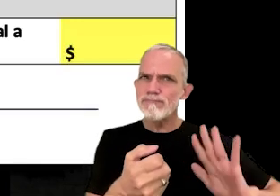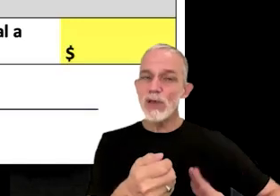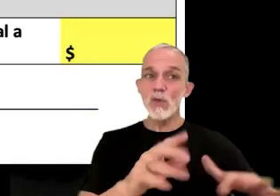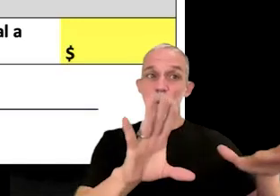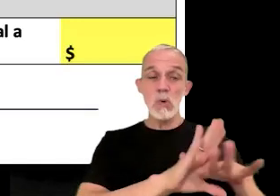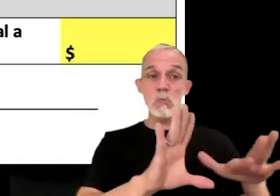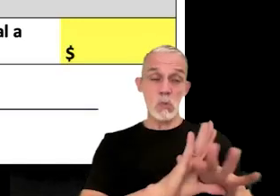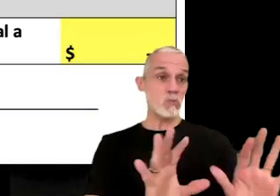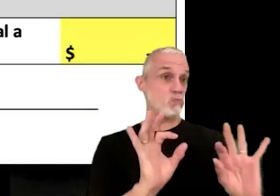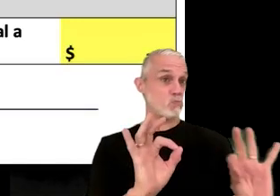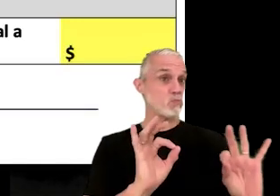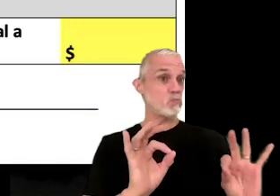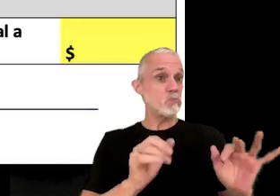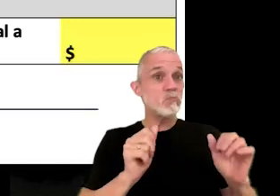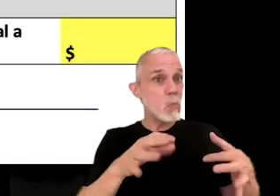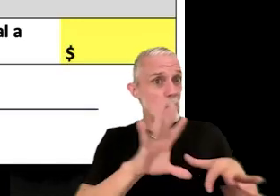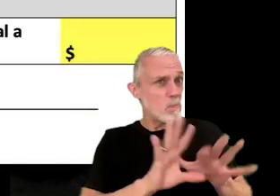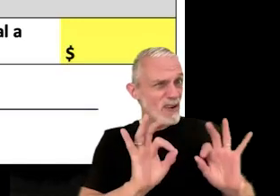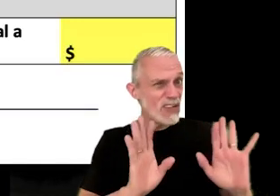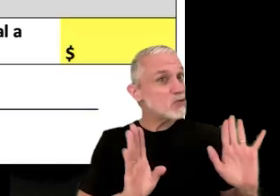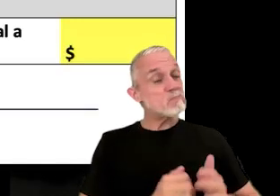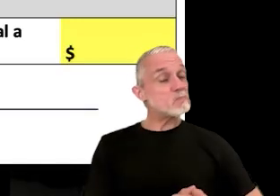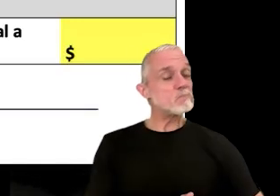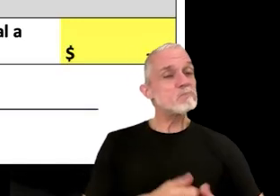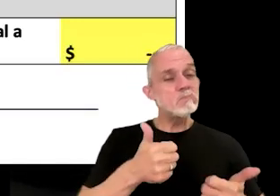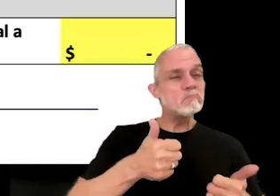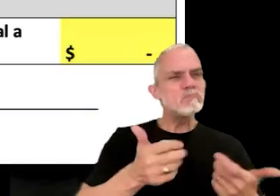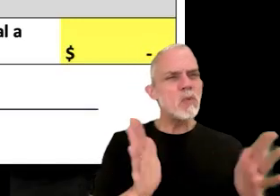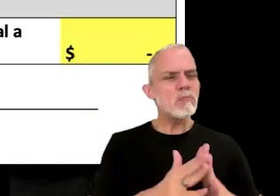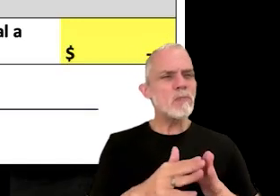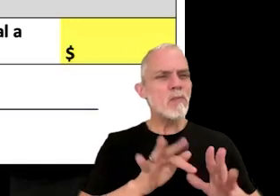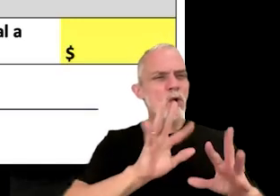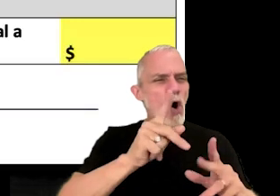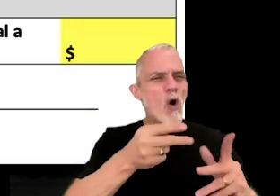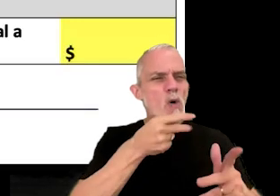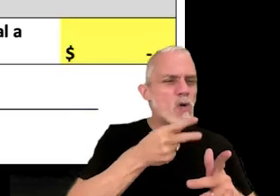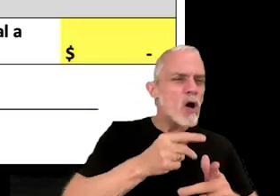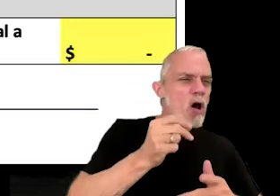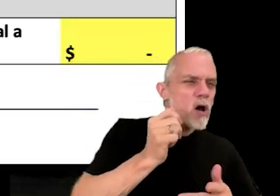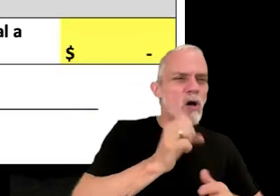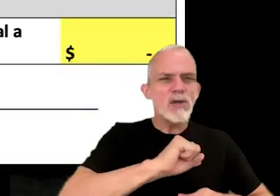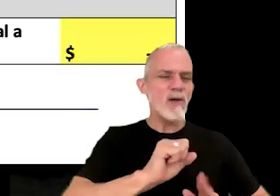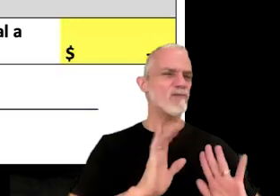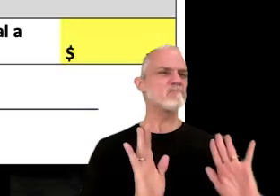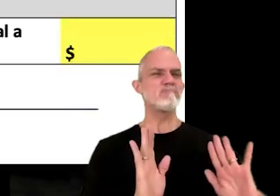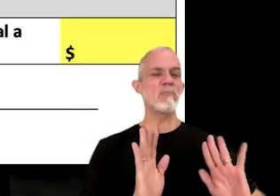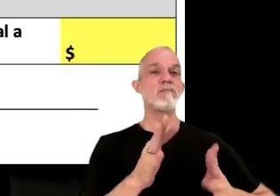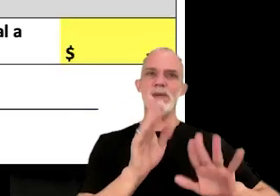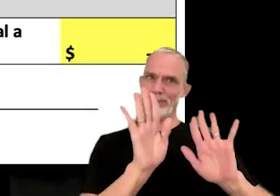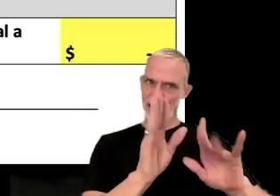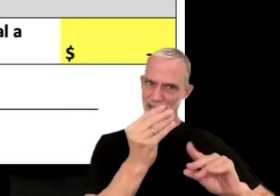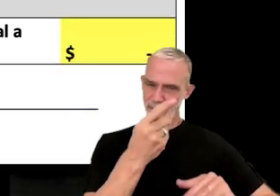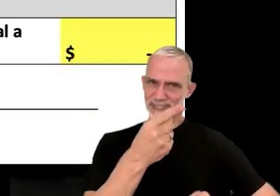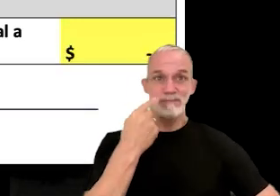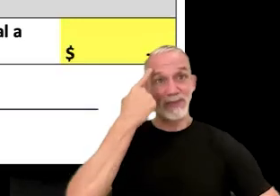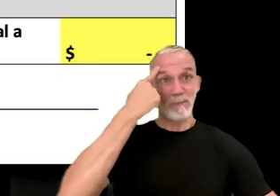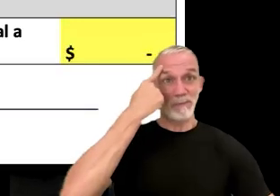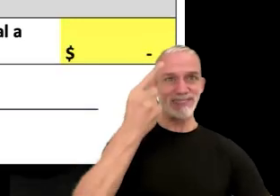correctas, esto está perfecto. Acá no habría ningún tipo de delito ni nada por el estilo. Ahora, ¿qué pasa? Imaginemos que estas